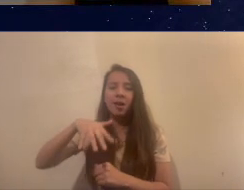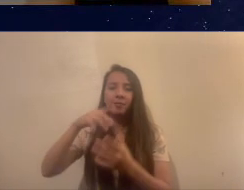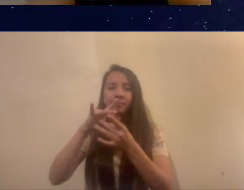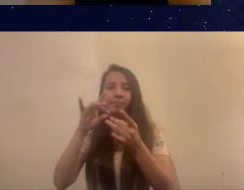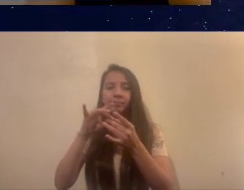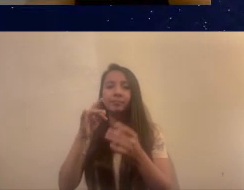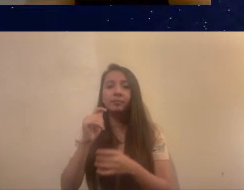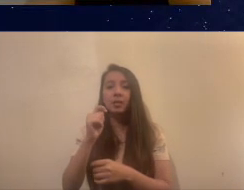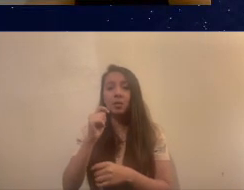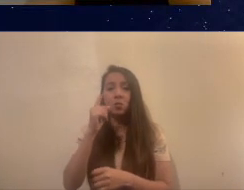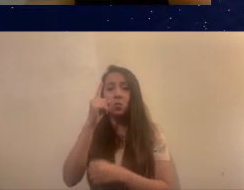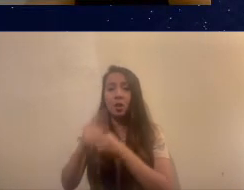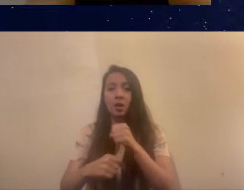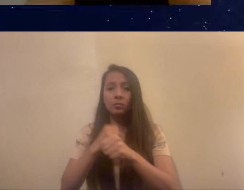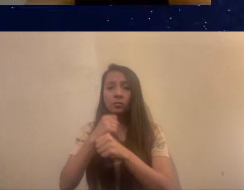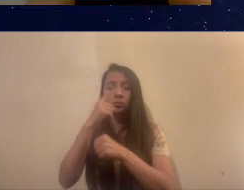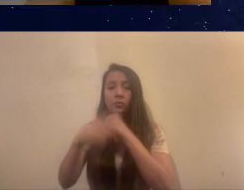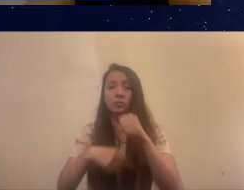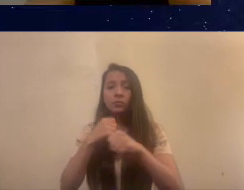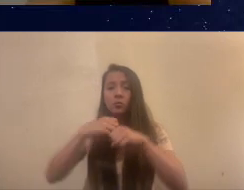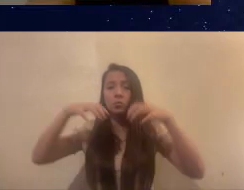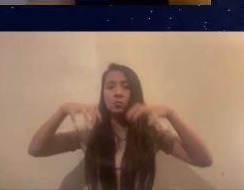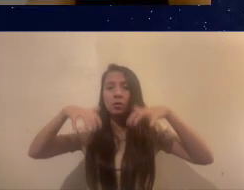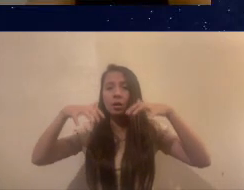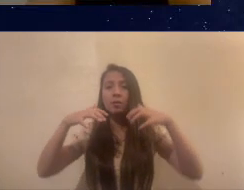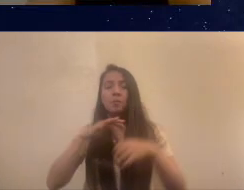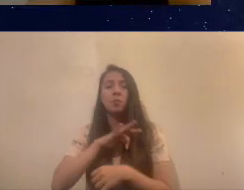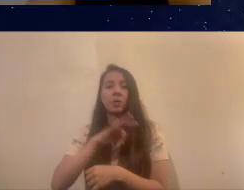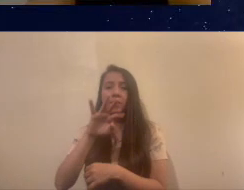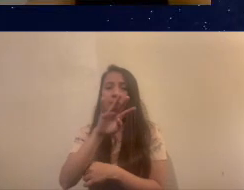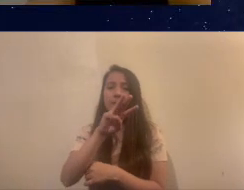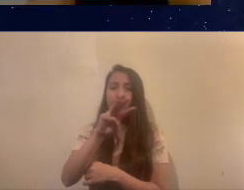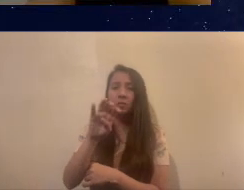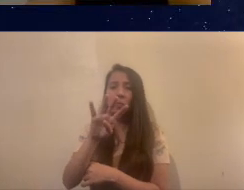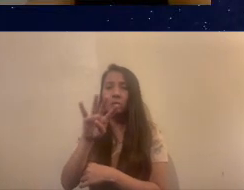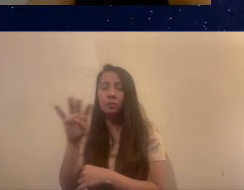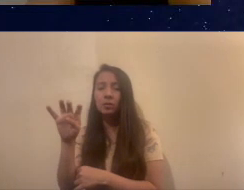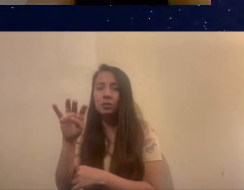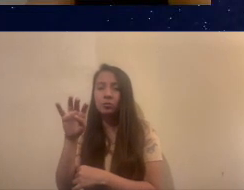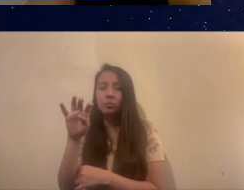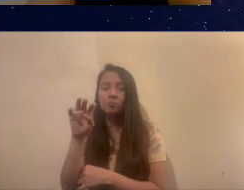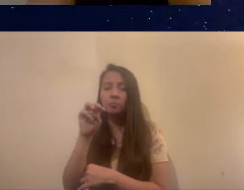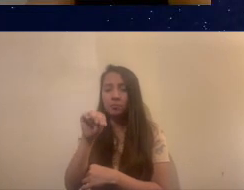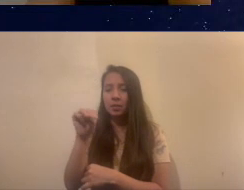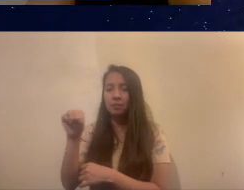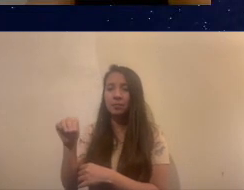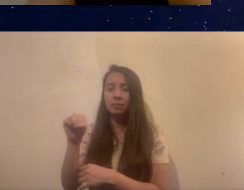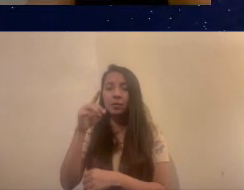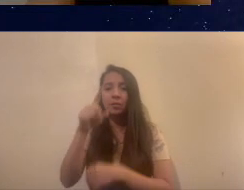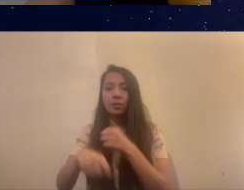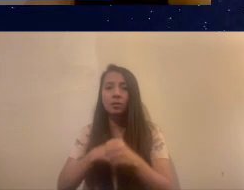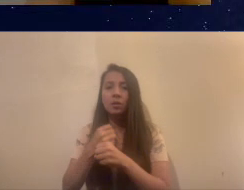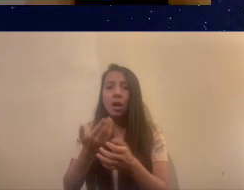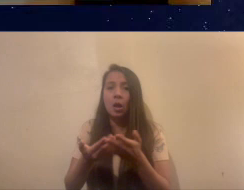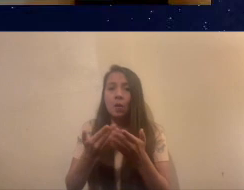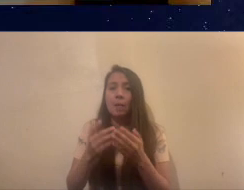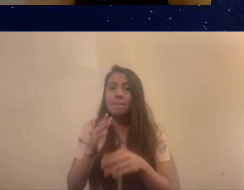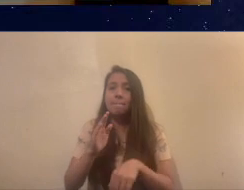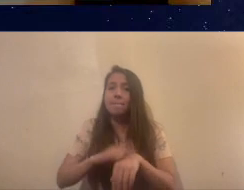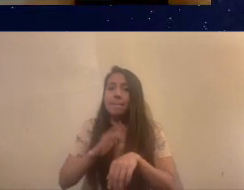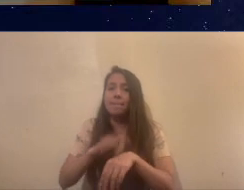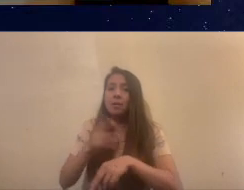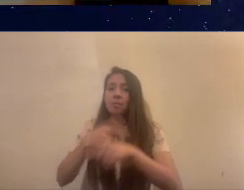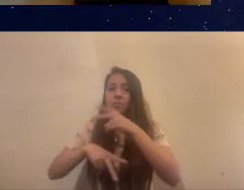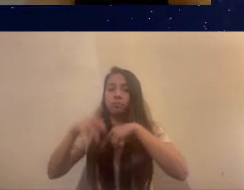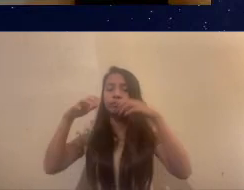lo que se registra a nivel anual de lluvias es entre 300 y 400 milímetros anuales, actualmente eso se está incrementando,